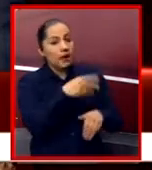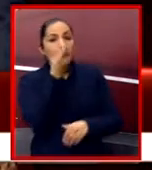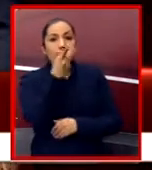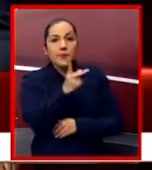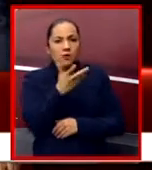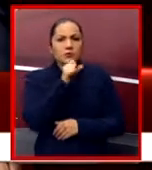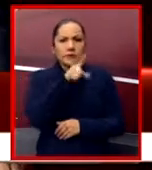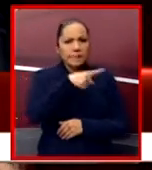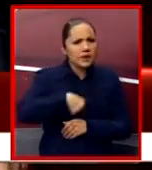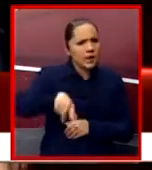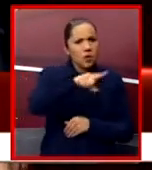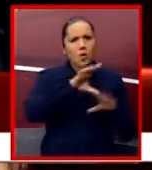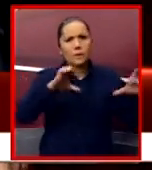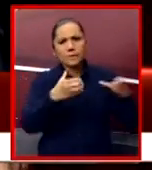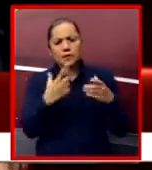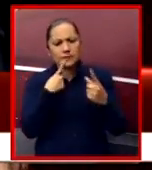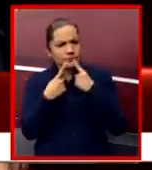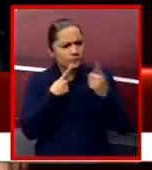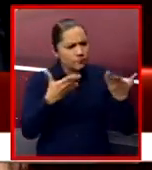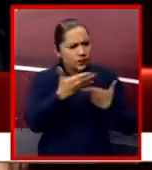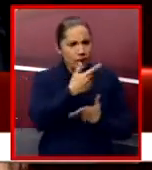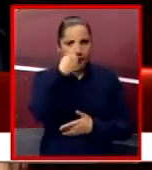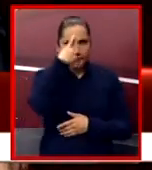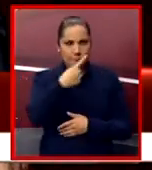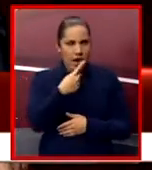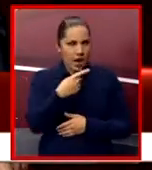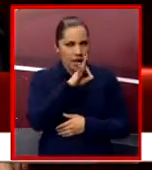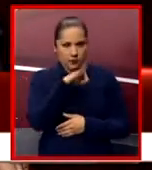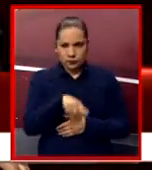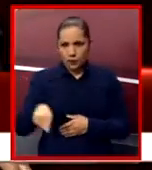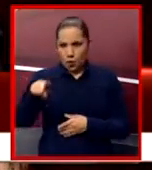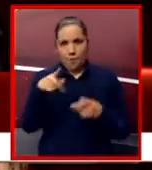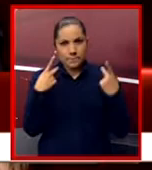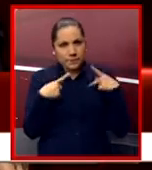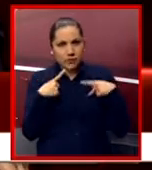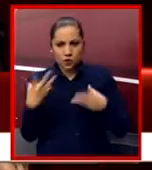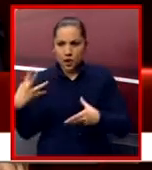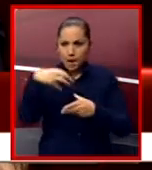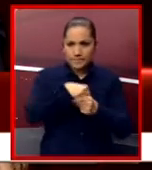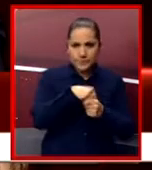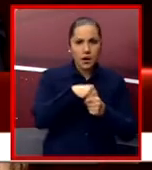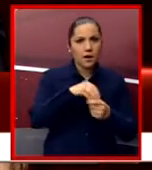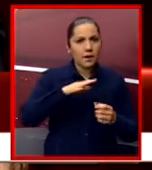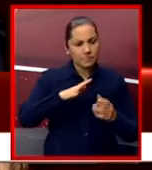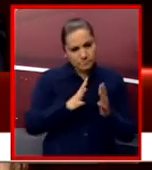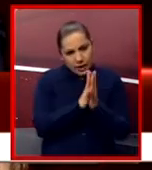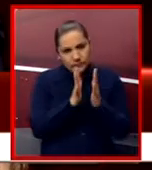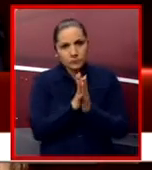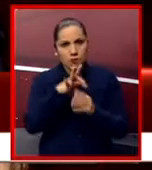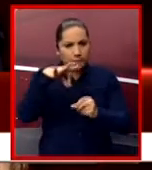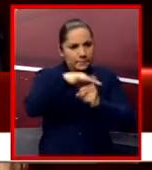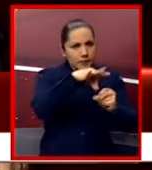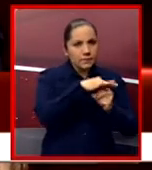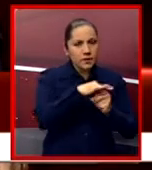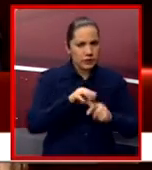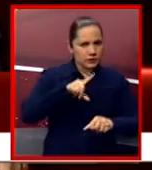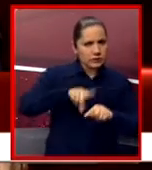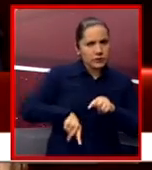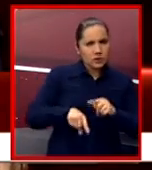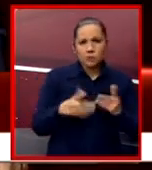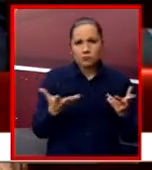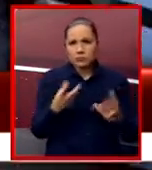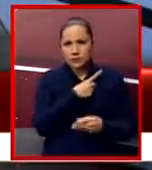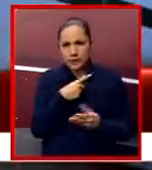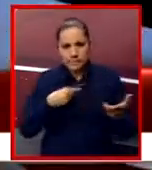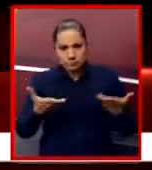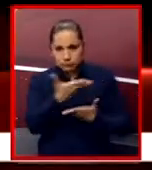una represión a un ejercicio democrático básico, como es el voto o la expresión de la voluntad